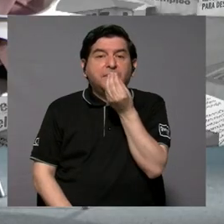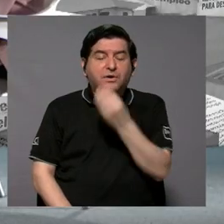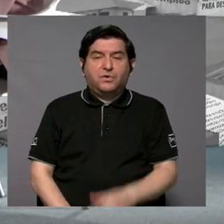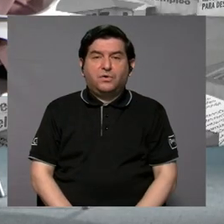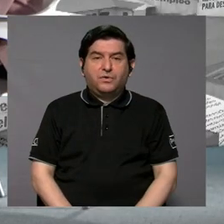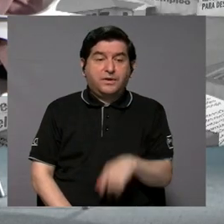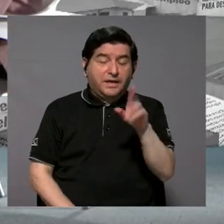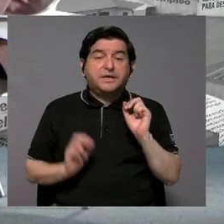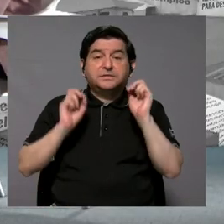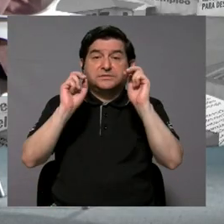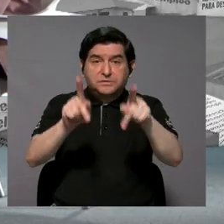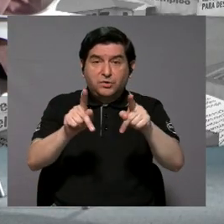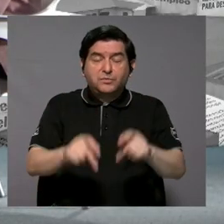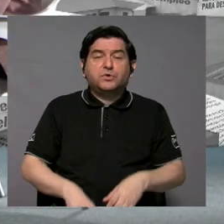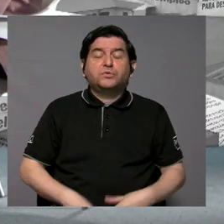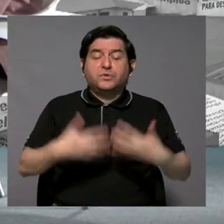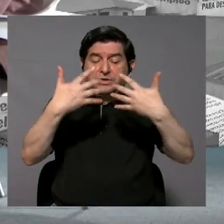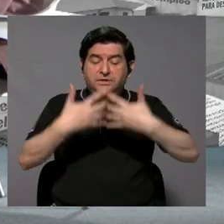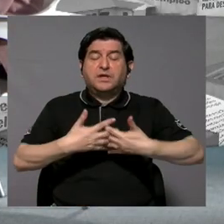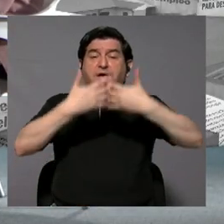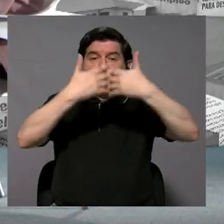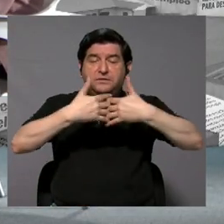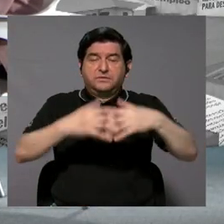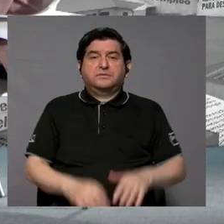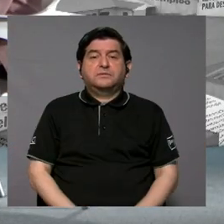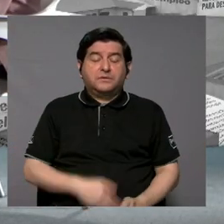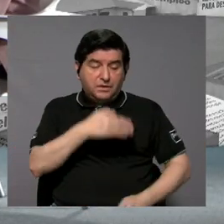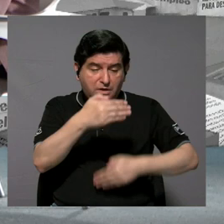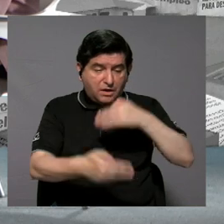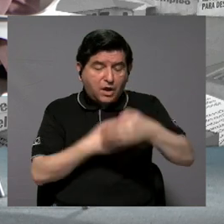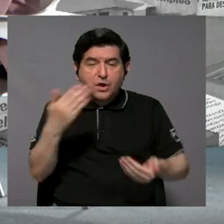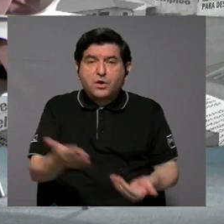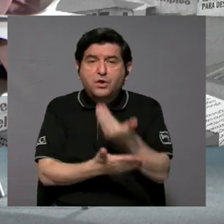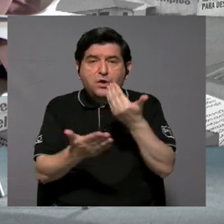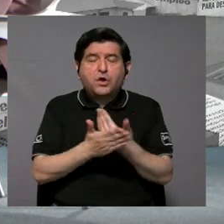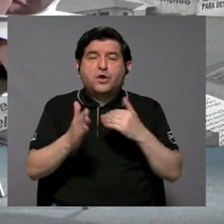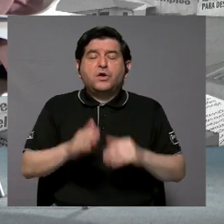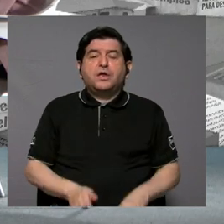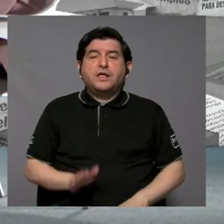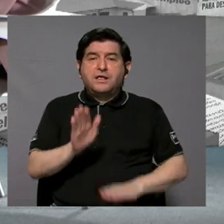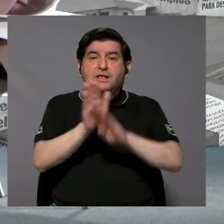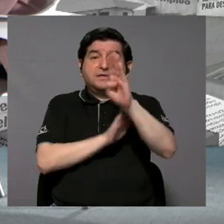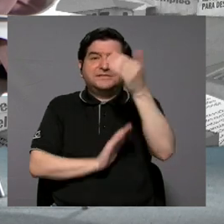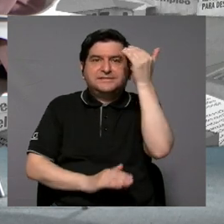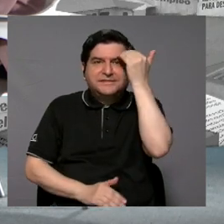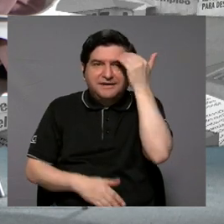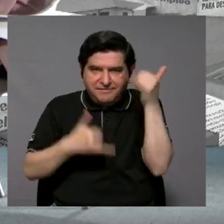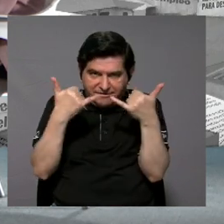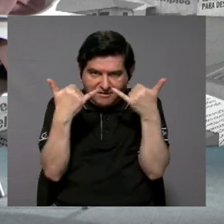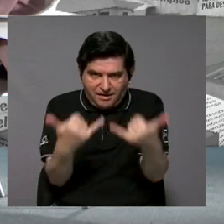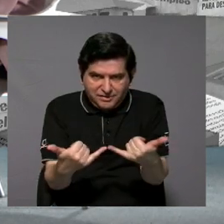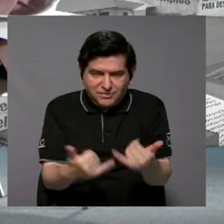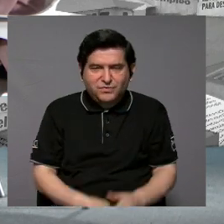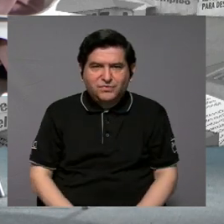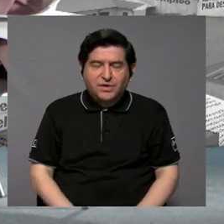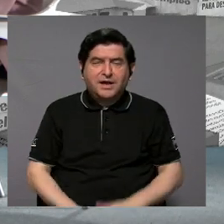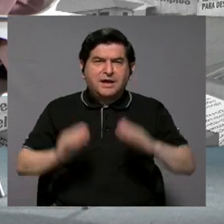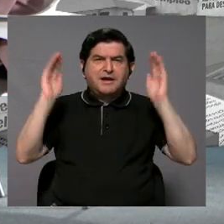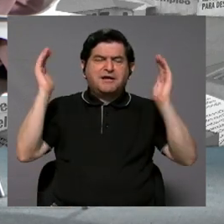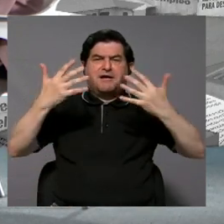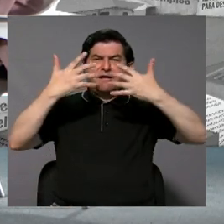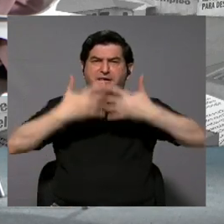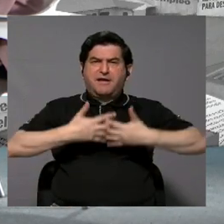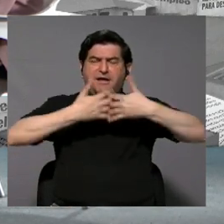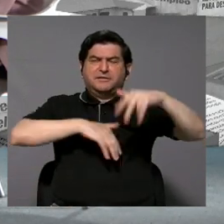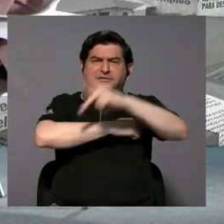que aquí es una oportunidad para la industria, para su proceso de innovación y desarrollo. Sabemos que actualmente muchas grandes empresas